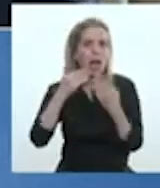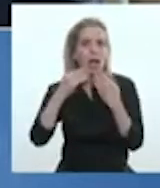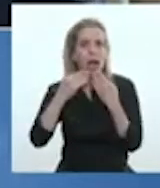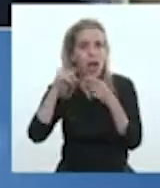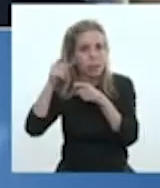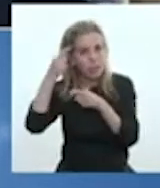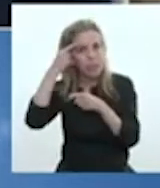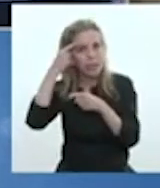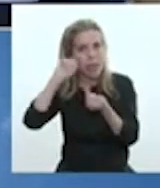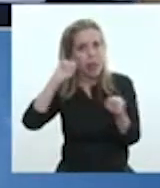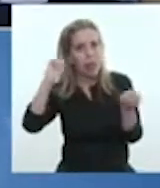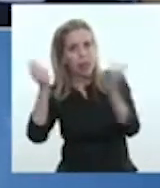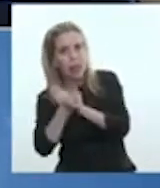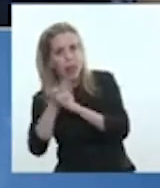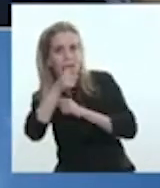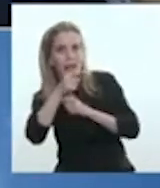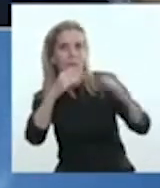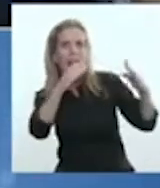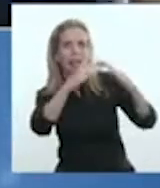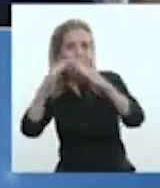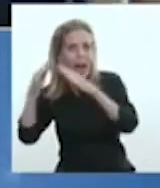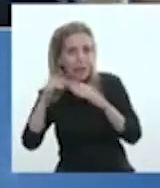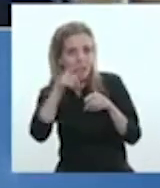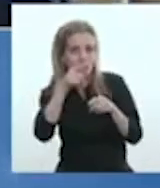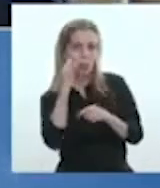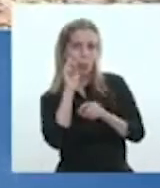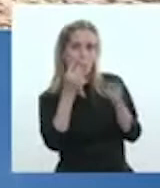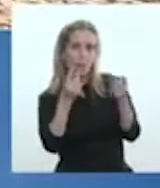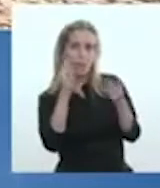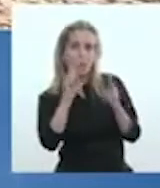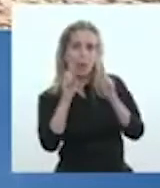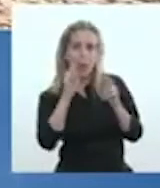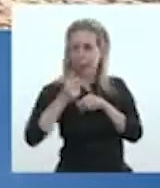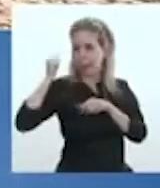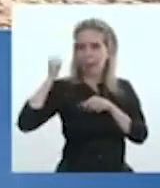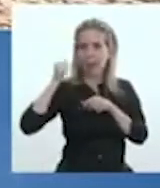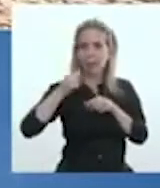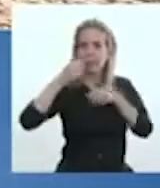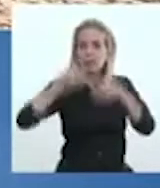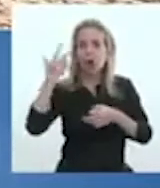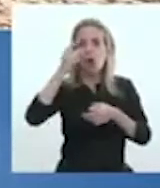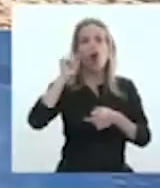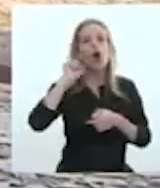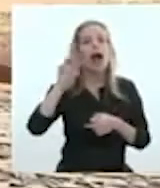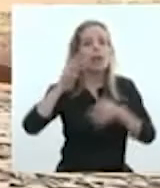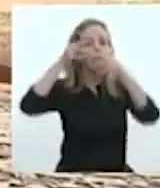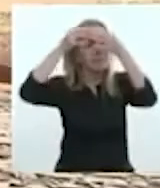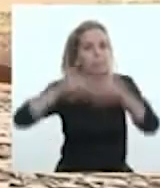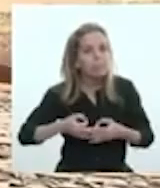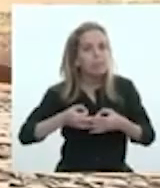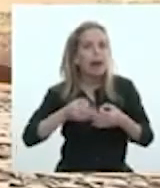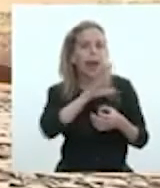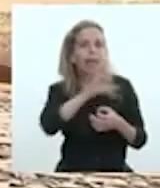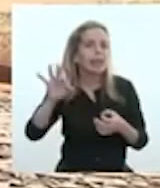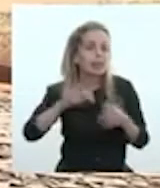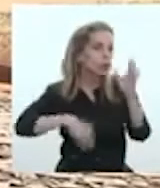transformar esta obra material que ustedes ven detrás mío en hogares en más de 500 hogares para todos